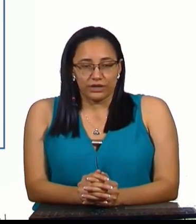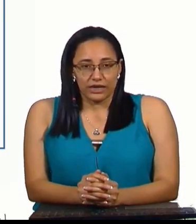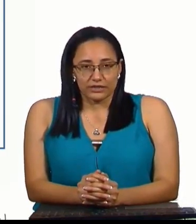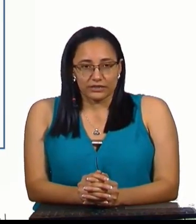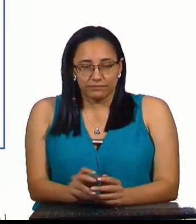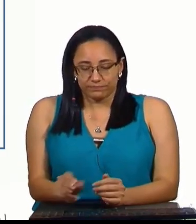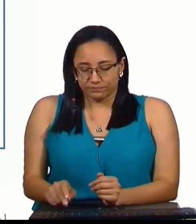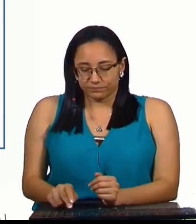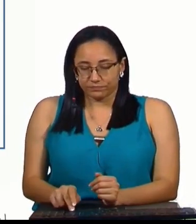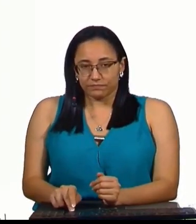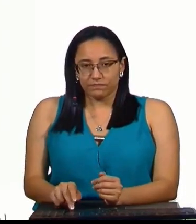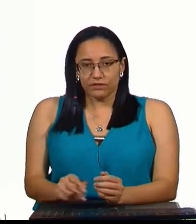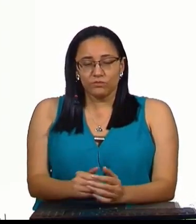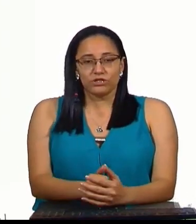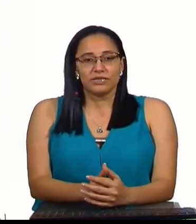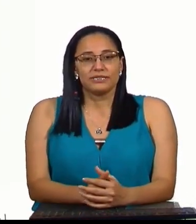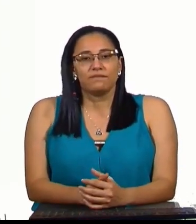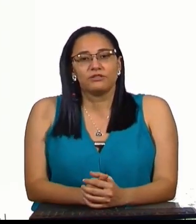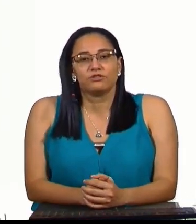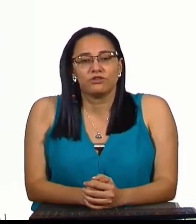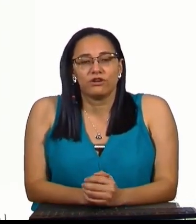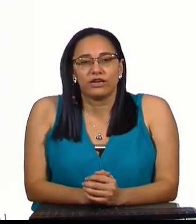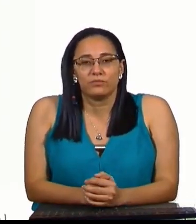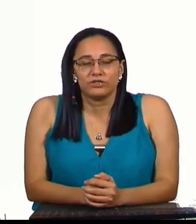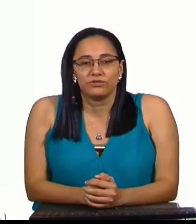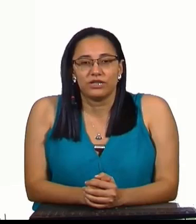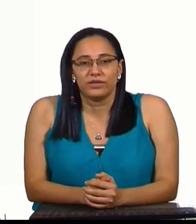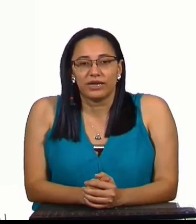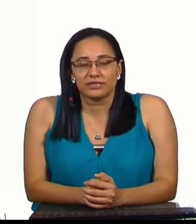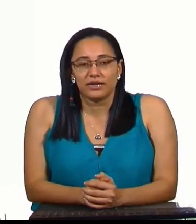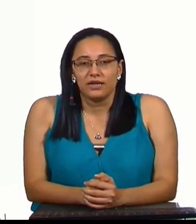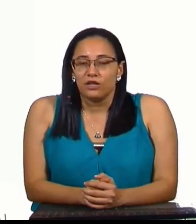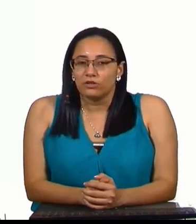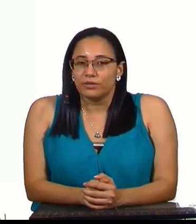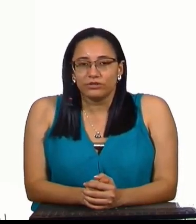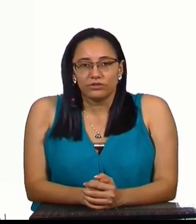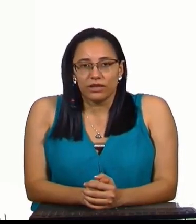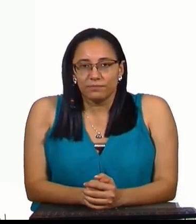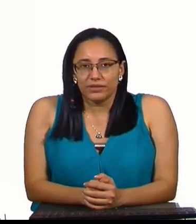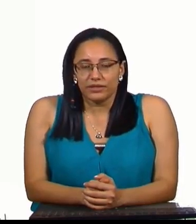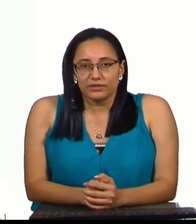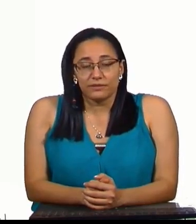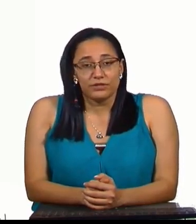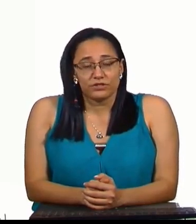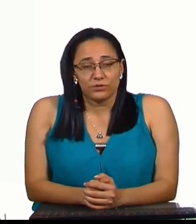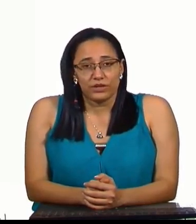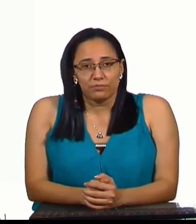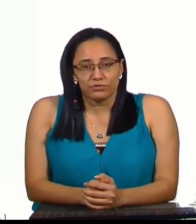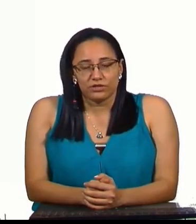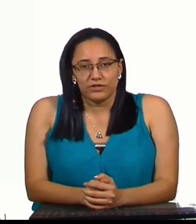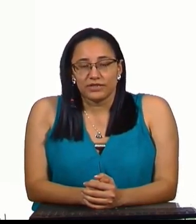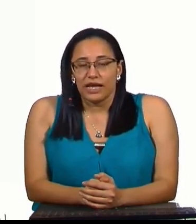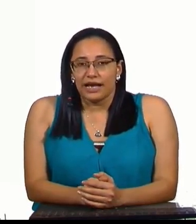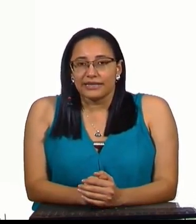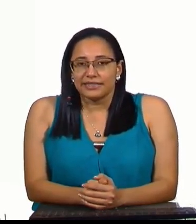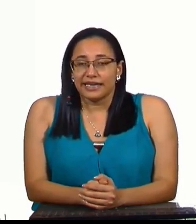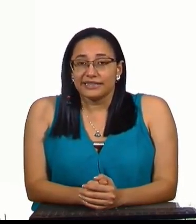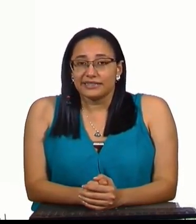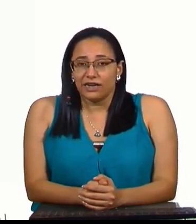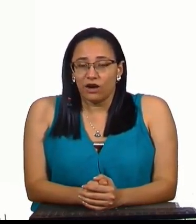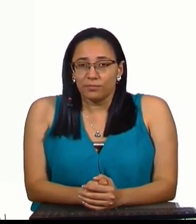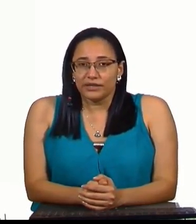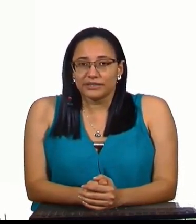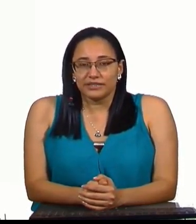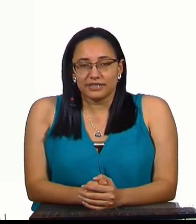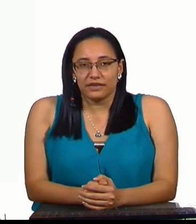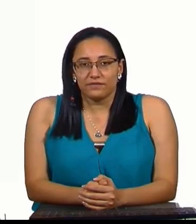tornados y huracanes. Como ustedes saben, nosotros los queremos estudiando en casa, tomando todas las medidas de bioseguridad posibles. Así que,